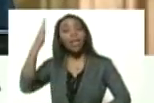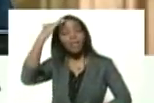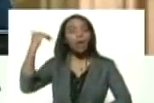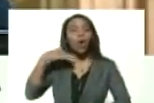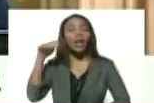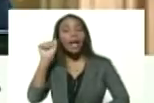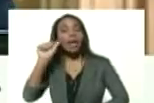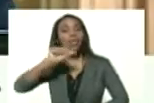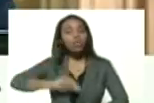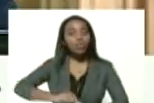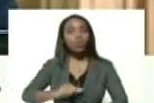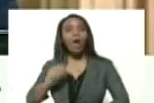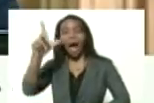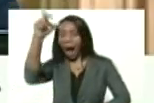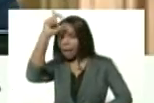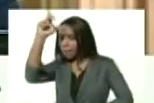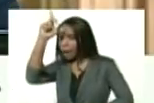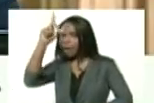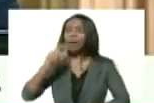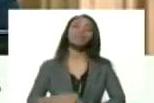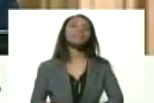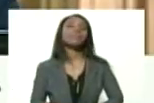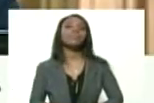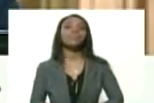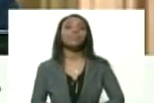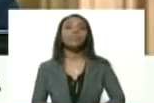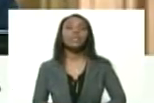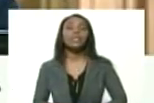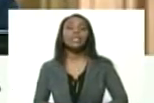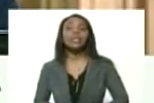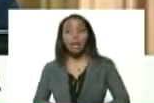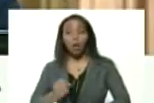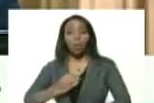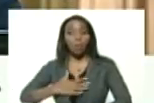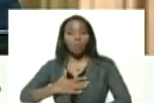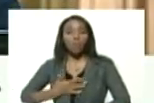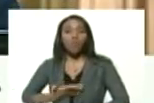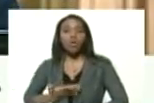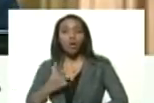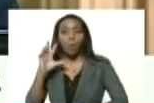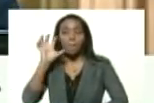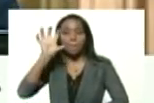sur de alemania de los que han podido